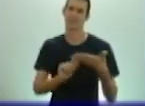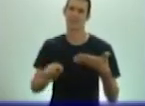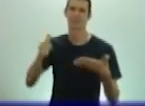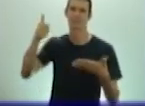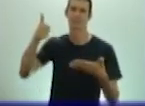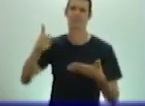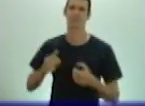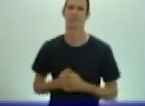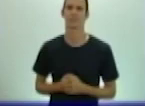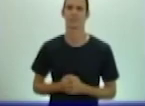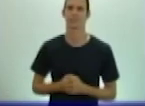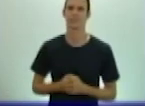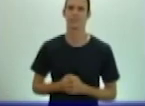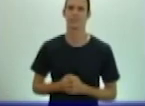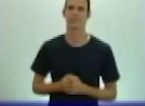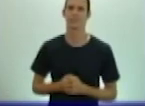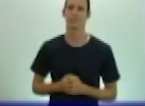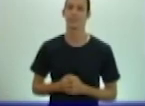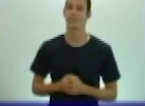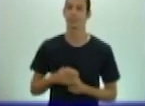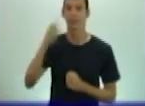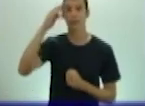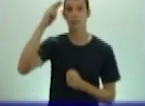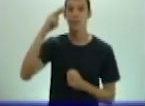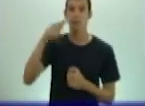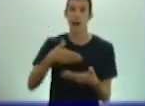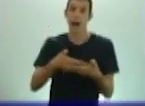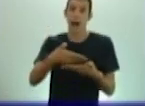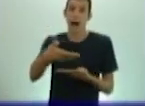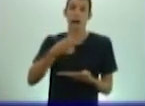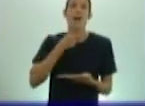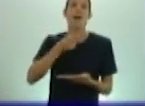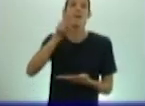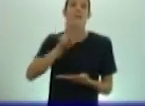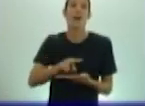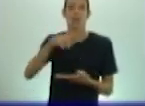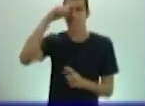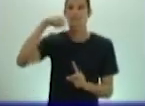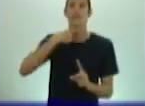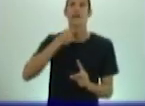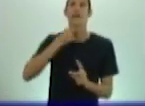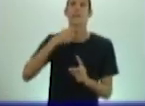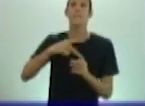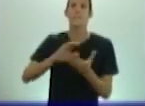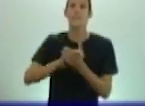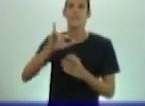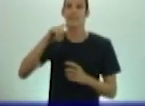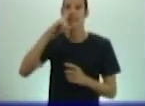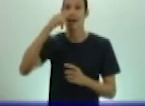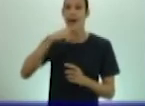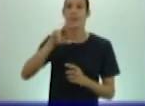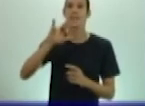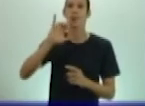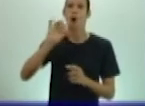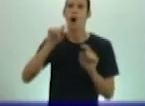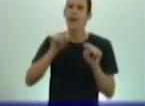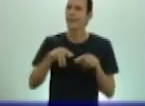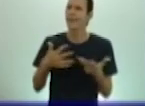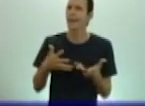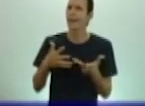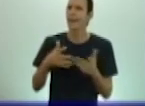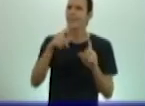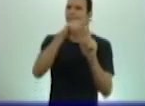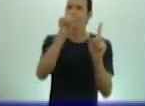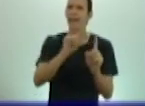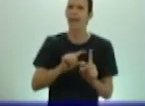va a defender un tema que le corresponda. Y este puede ser uno de ellos porque constituye, sin lugar a duda, un objetivo importante de la asignatura